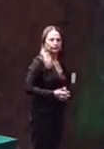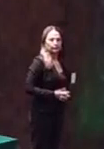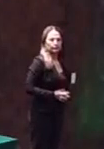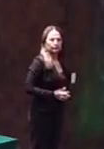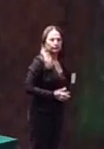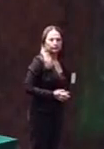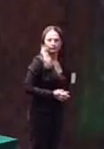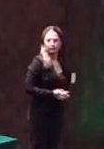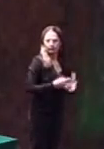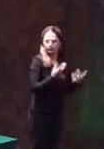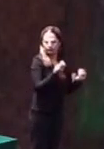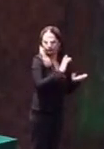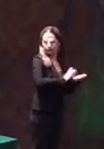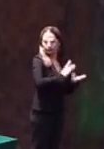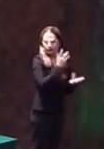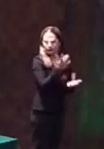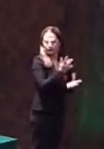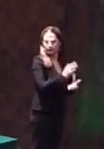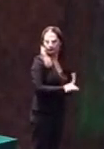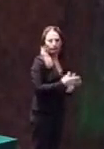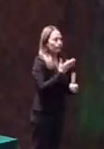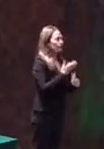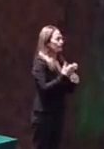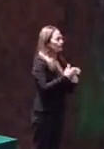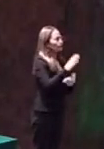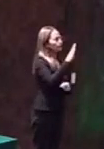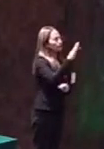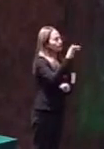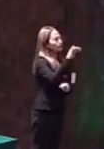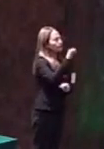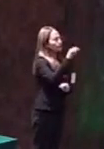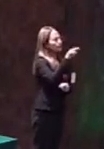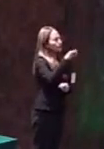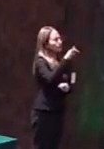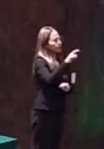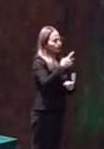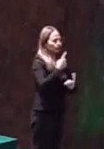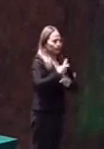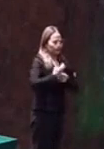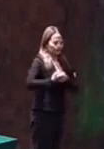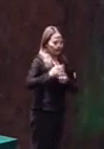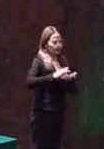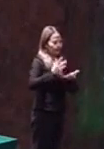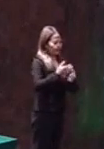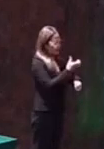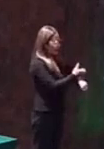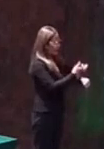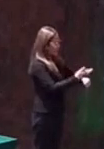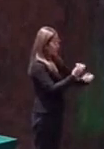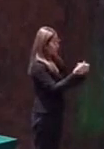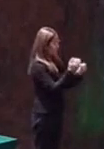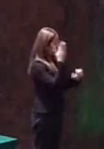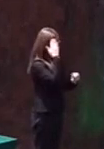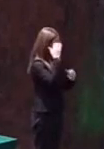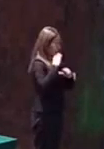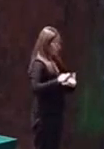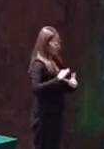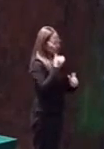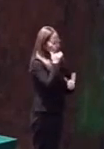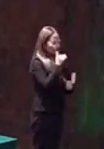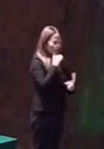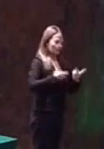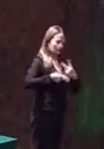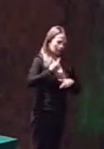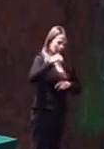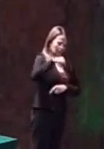necesario rescatar la filosofía del político mexicano Mariano Otero quien se pronunció en contra del centralismo dijo el diputado